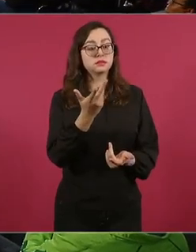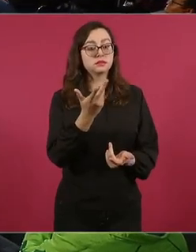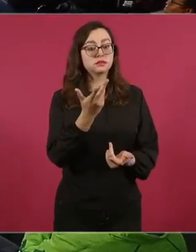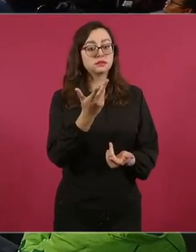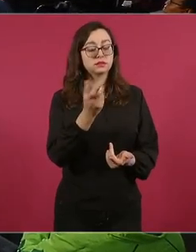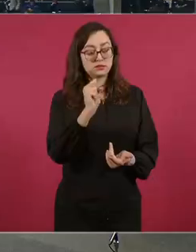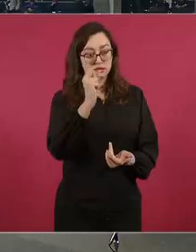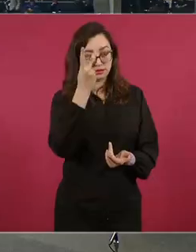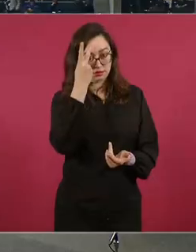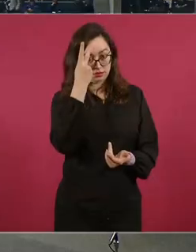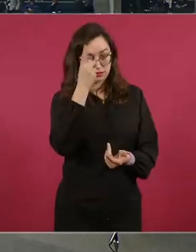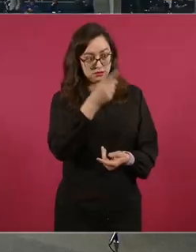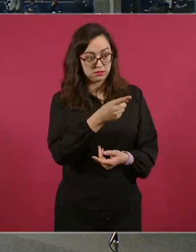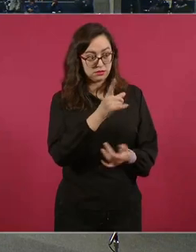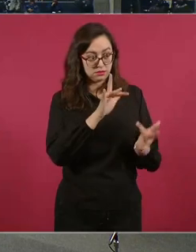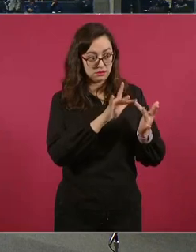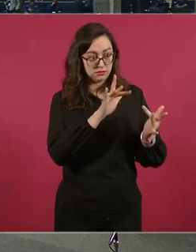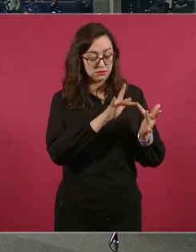Alejandra Fraustro.